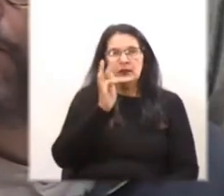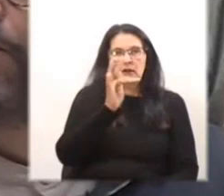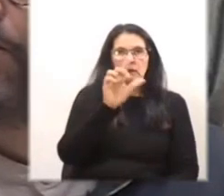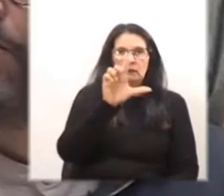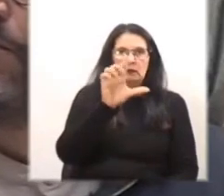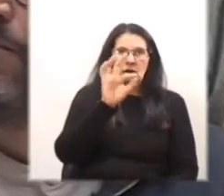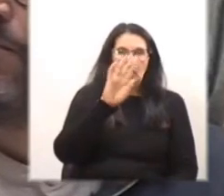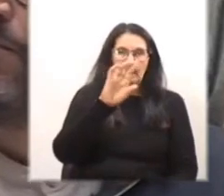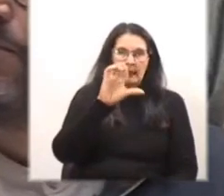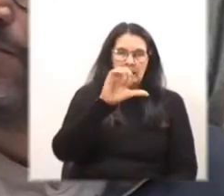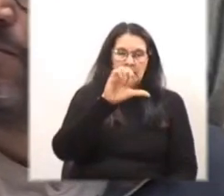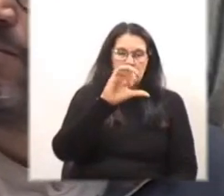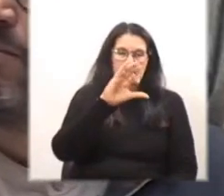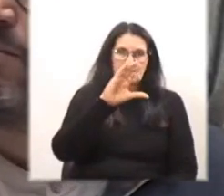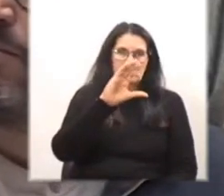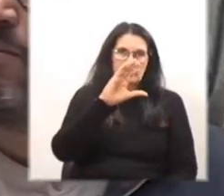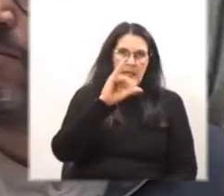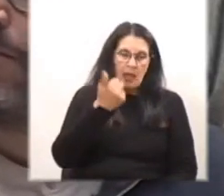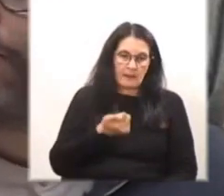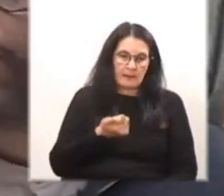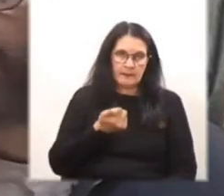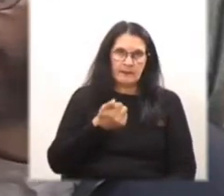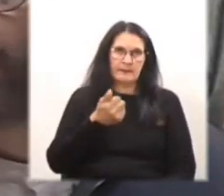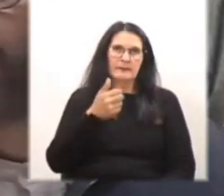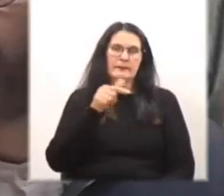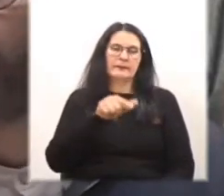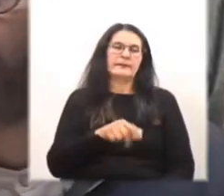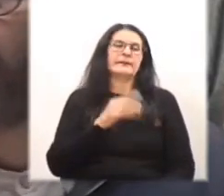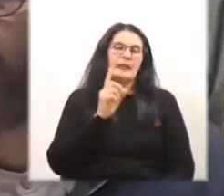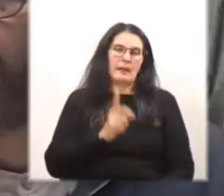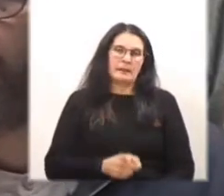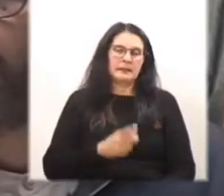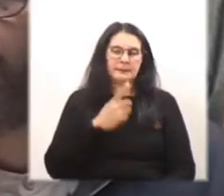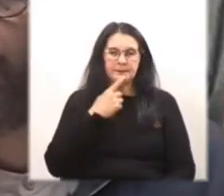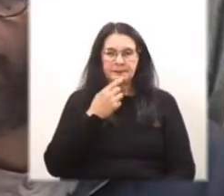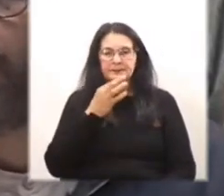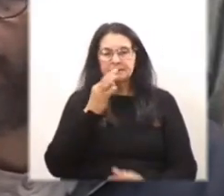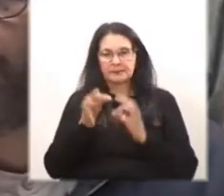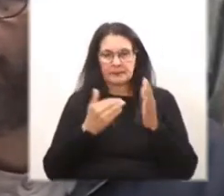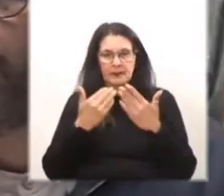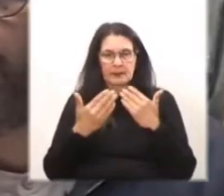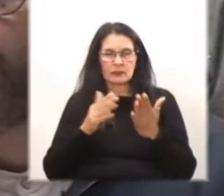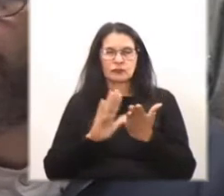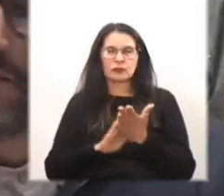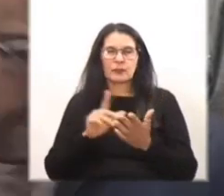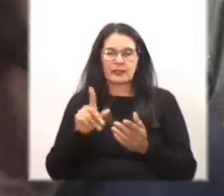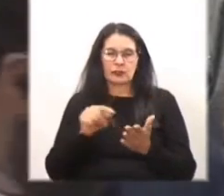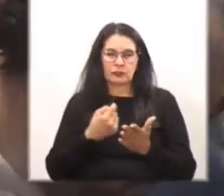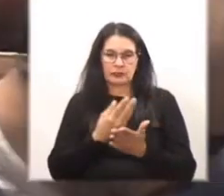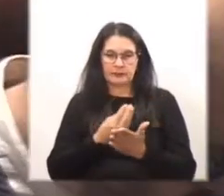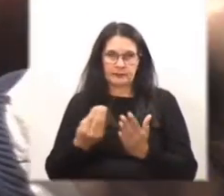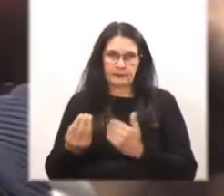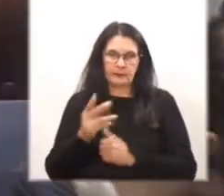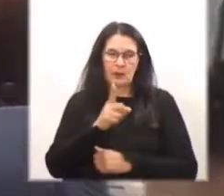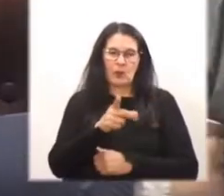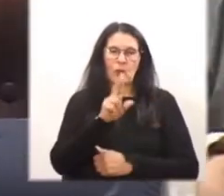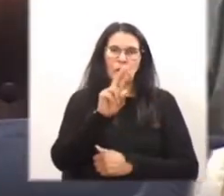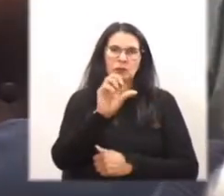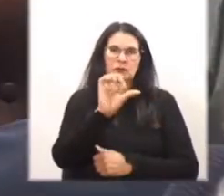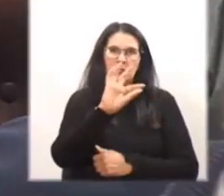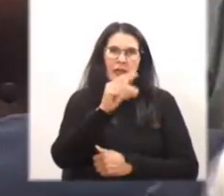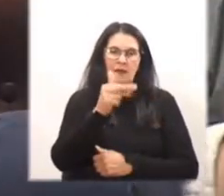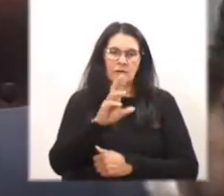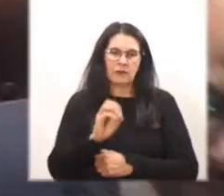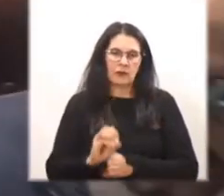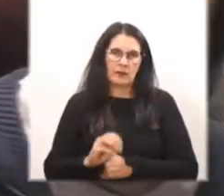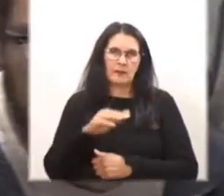que también tenemos algunos comentarios para hacer sobre su contratación. A Gustavo Selva, a María